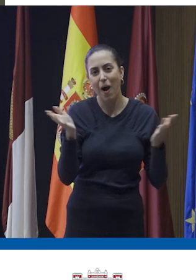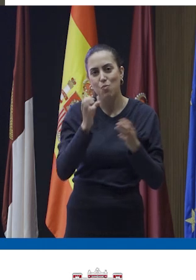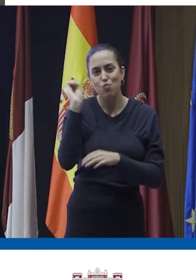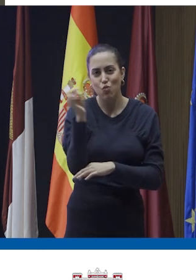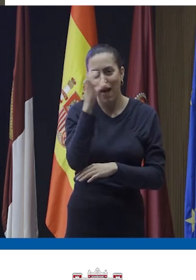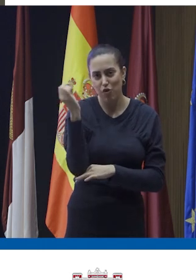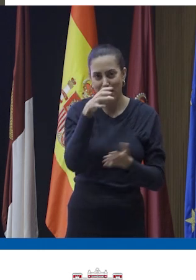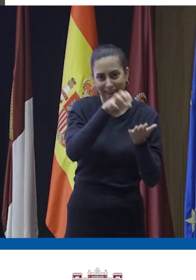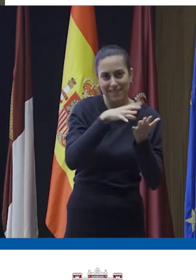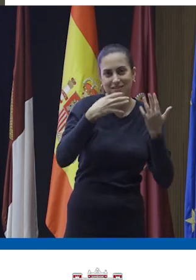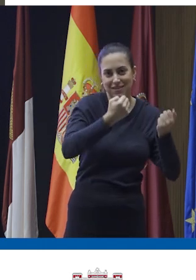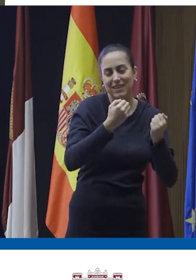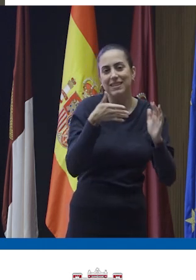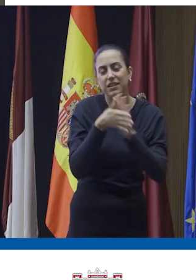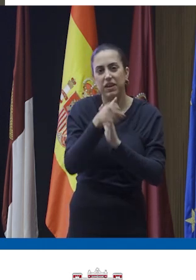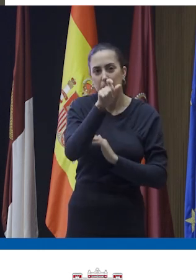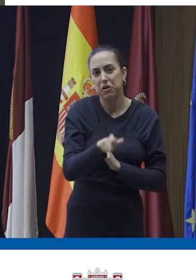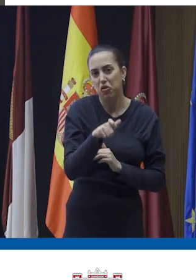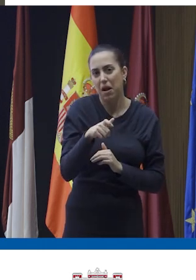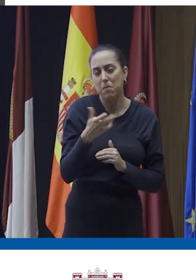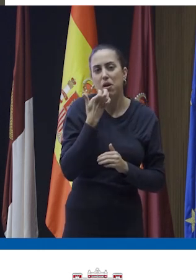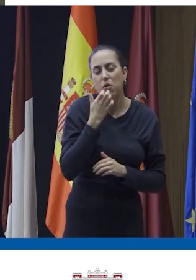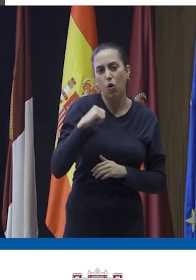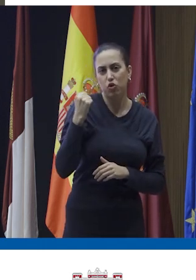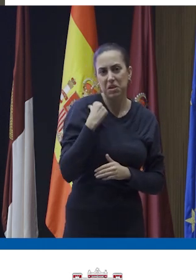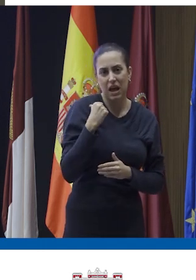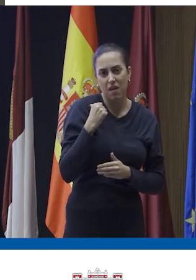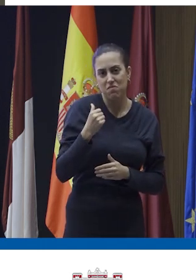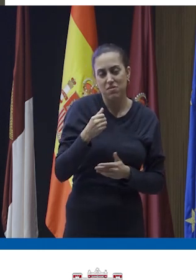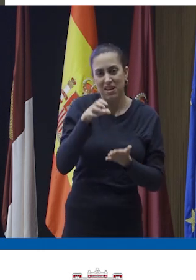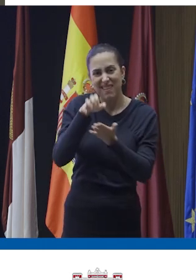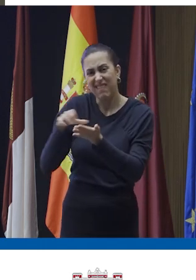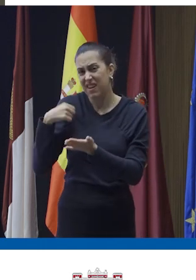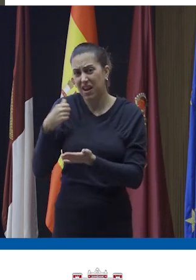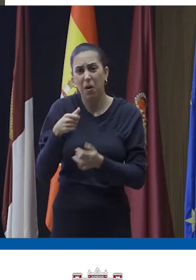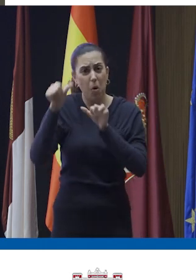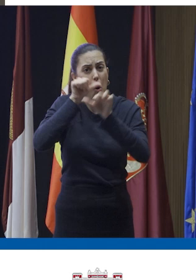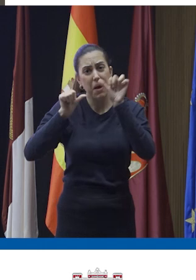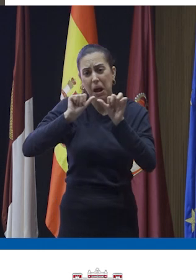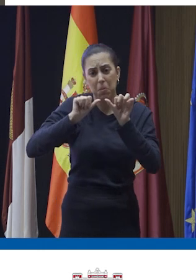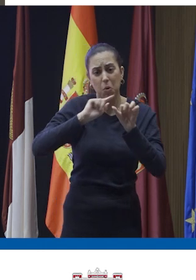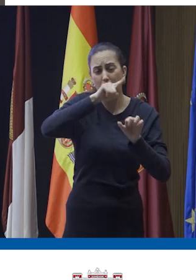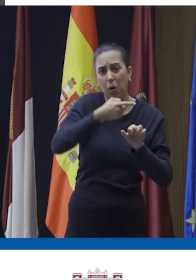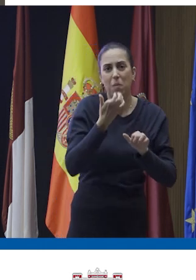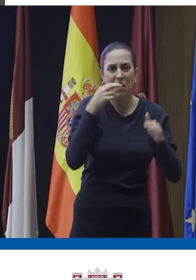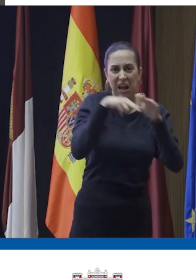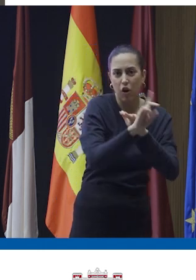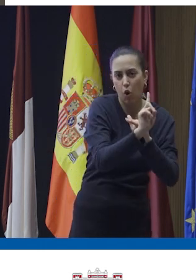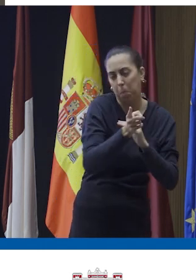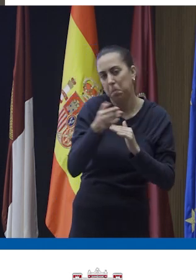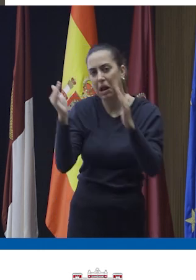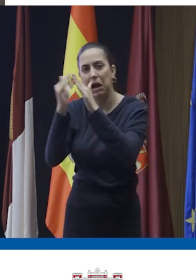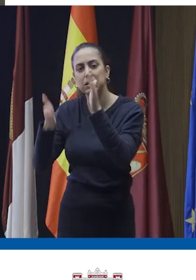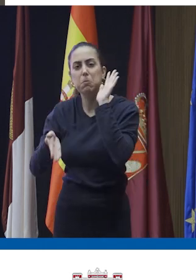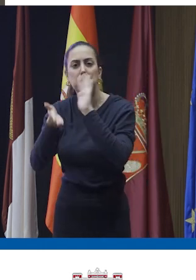en el hospital o en una clínica, posteriormente se va a casa tranquilamente, realiza el tratamiento con